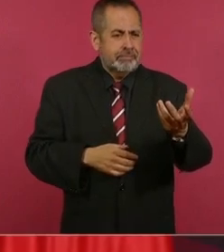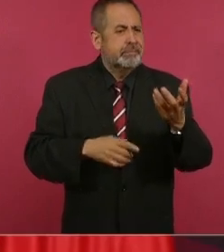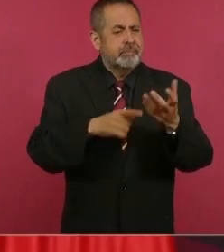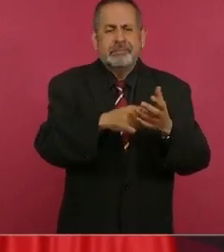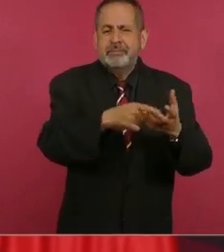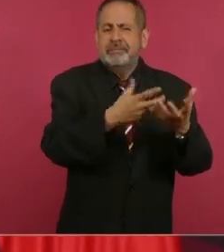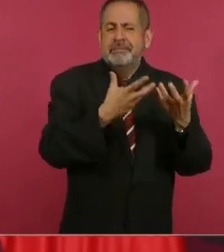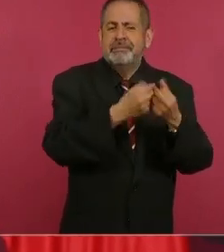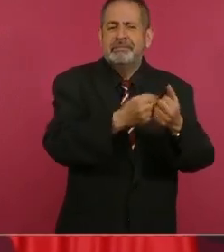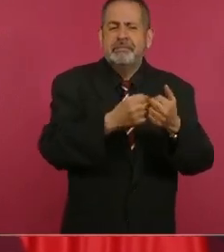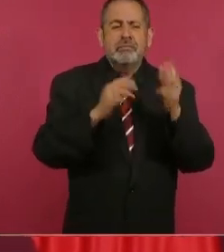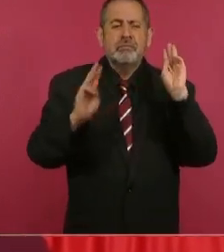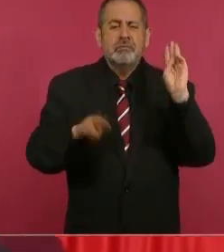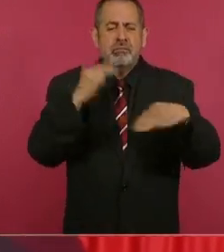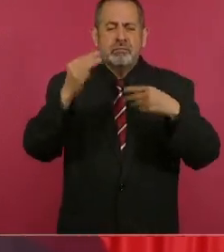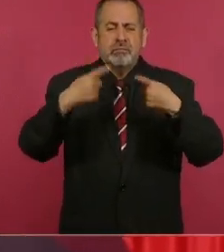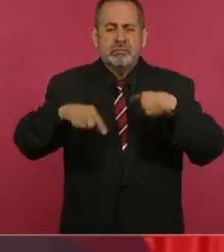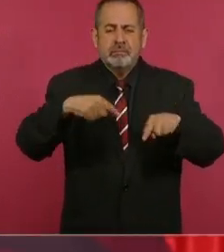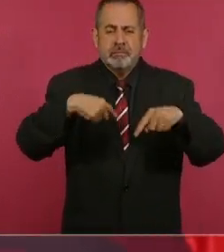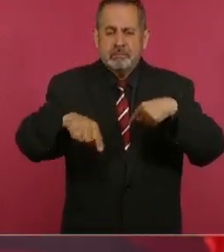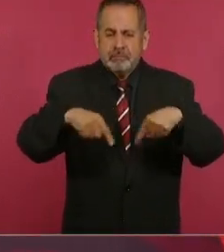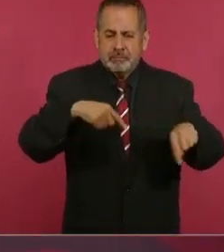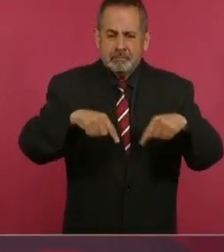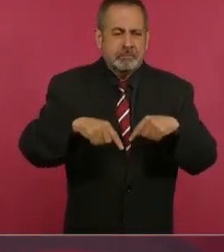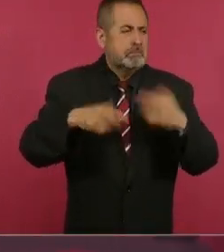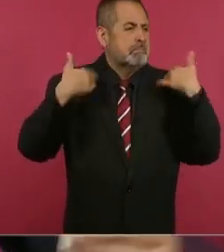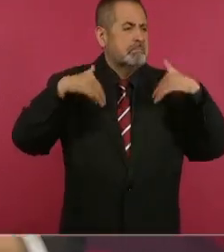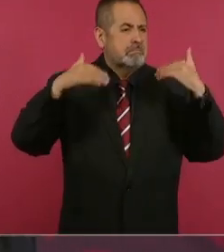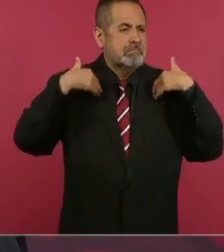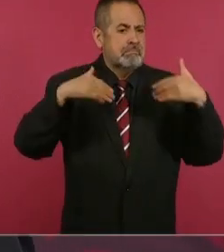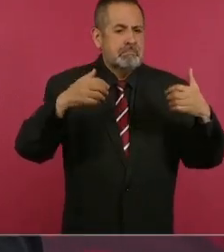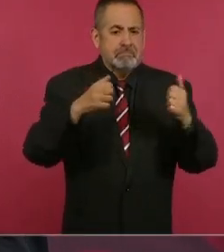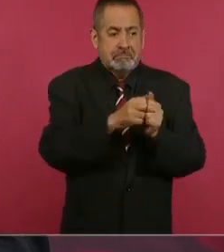a un mundial, sí, todo un escándalo.